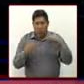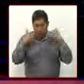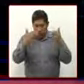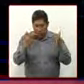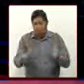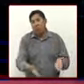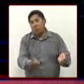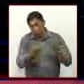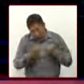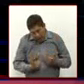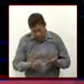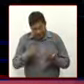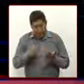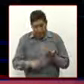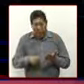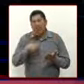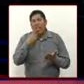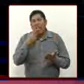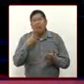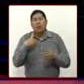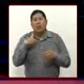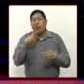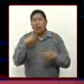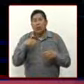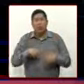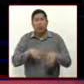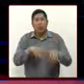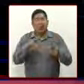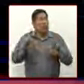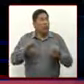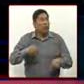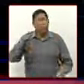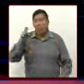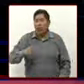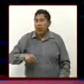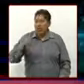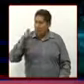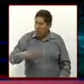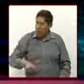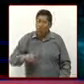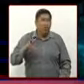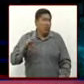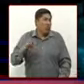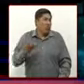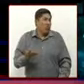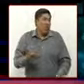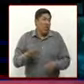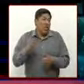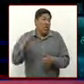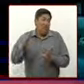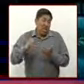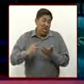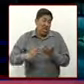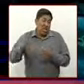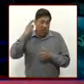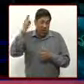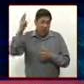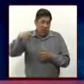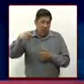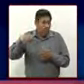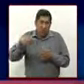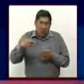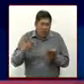están anunciando movilizaciones? No es necesario. No hay argumentos. Vamos al diálogo, le estamos